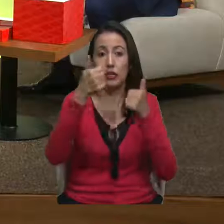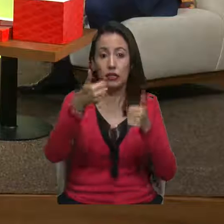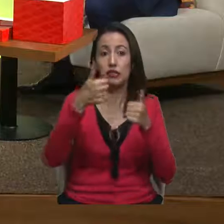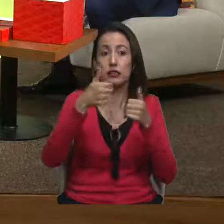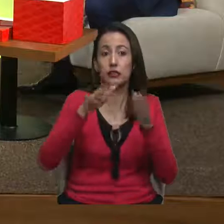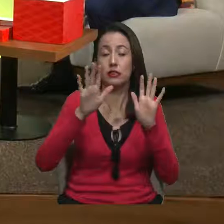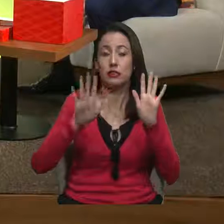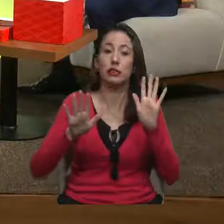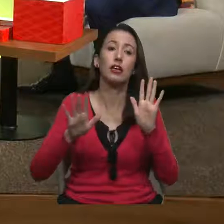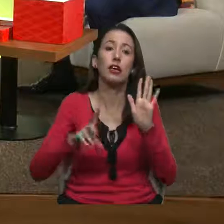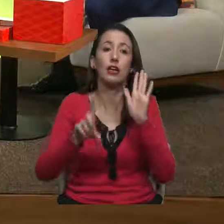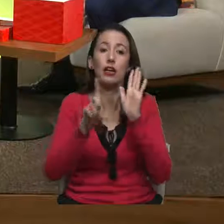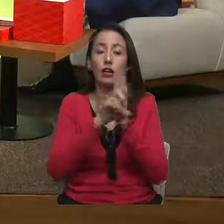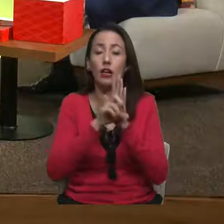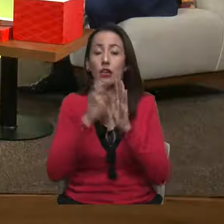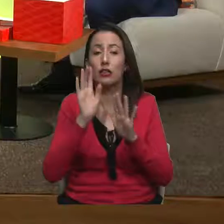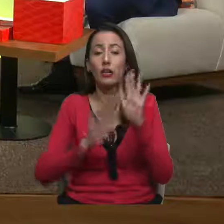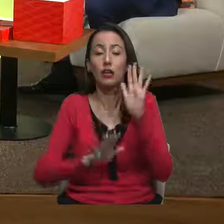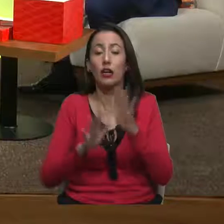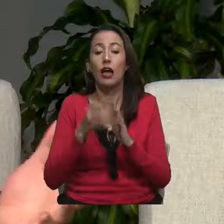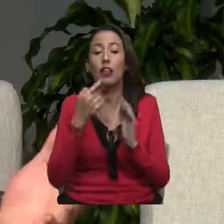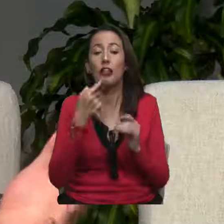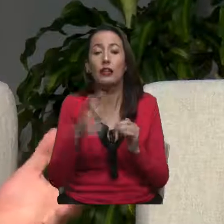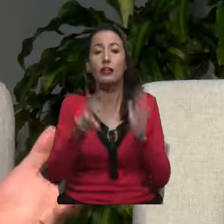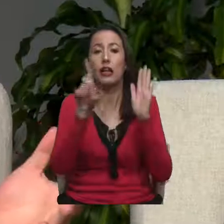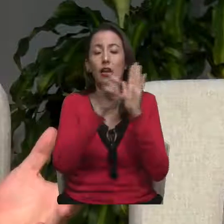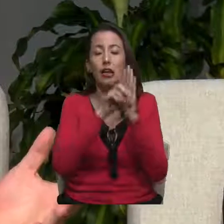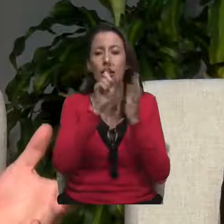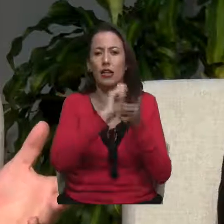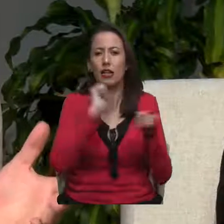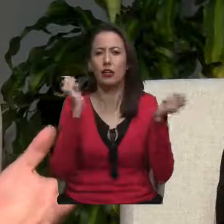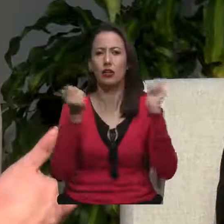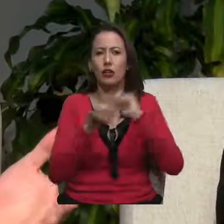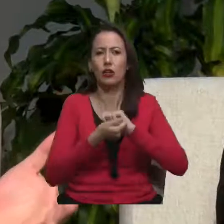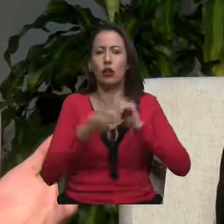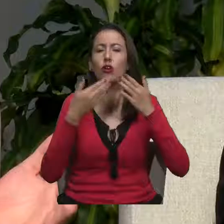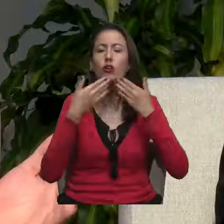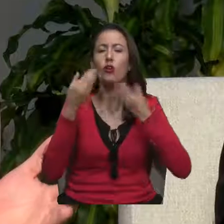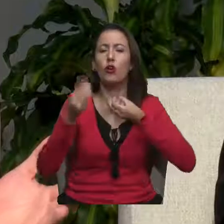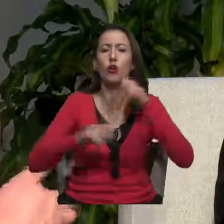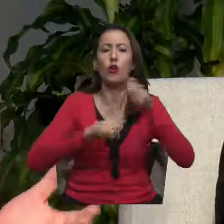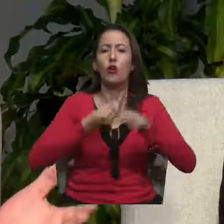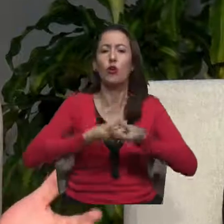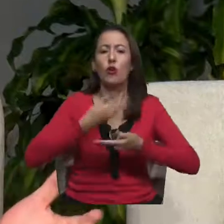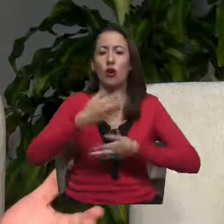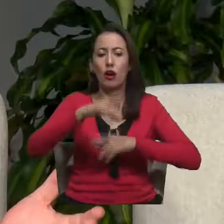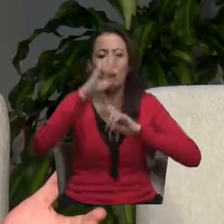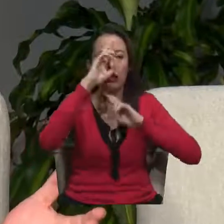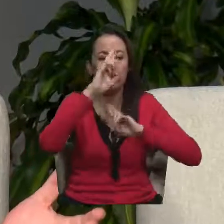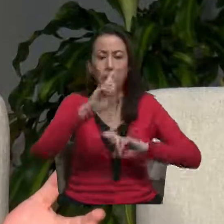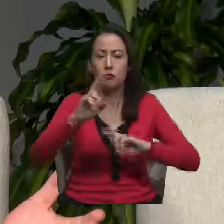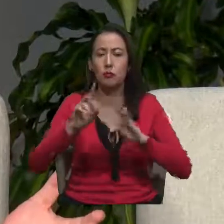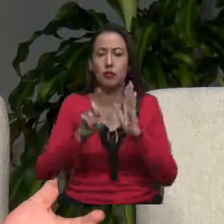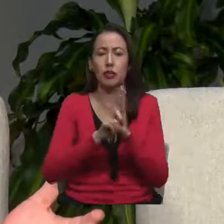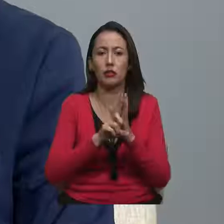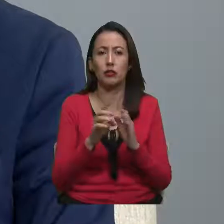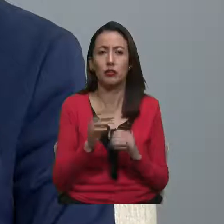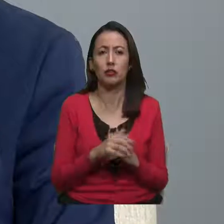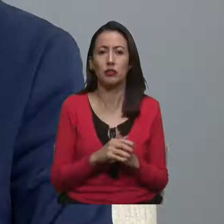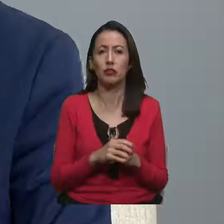quizás hayas hay que hacer algunos ajustes pero el problema no pasa por la ley sino por la a la misma